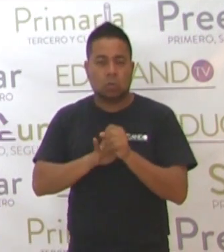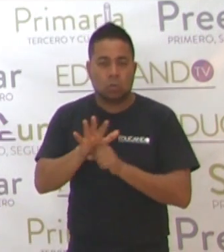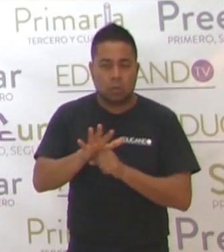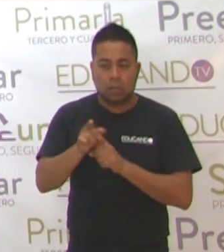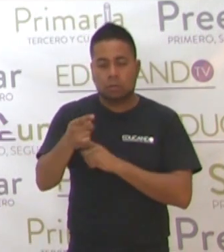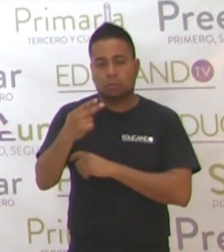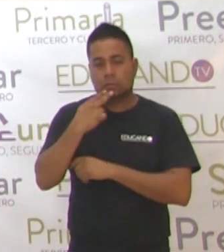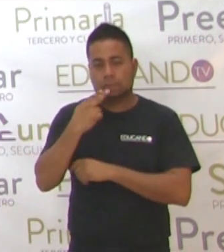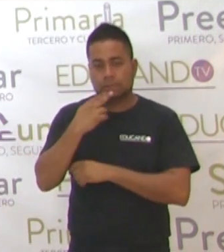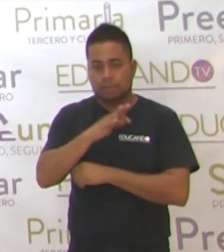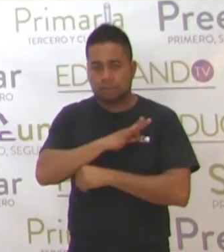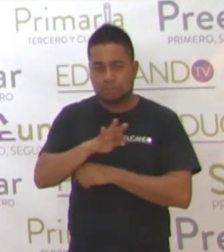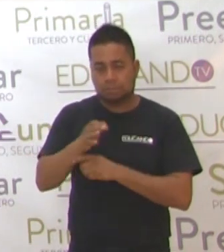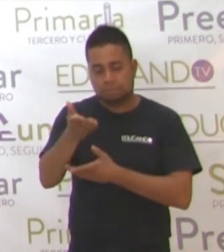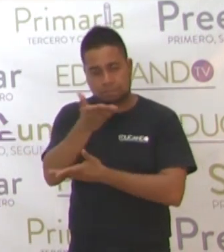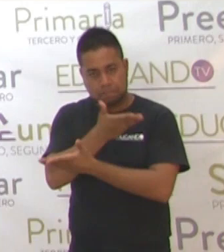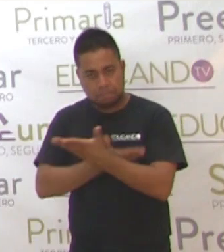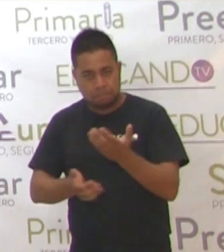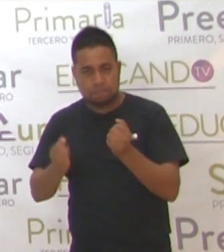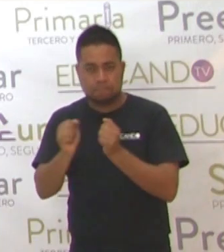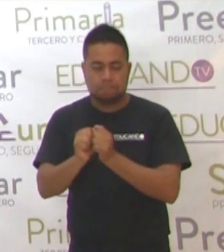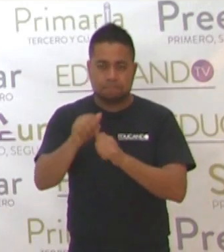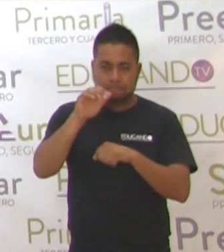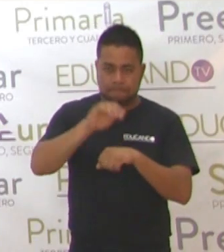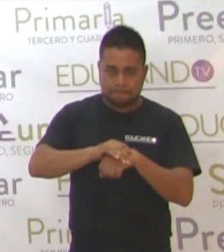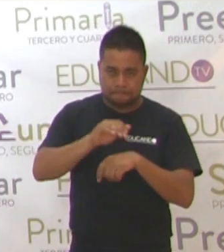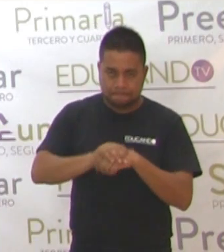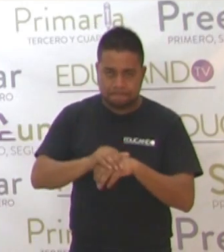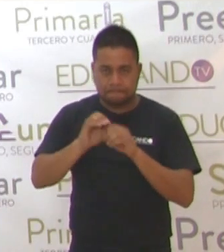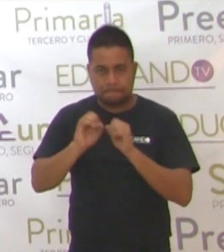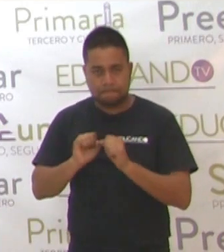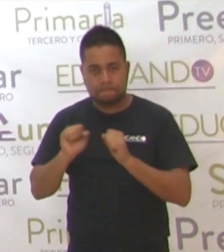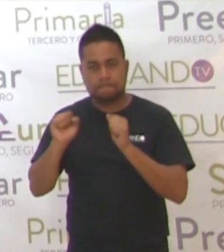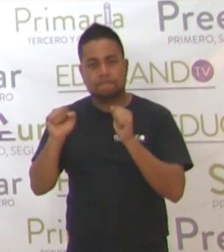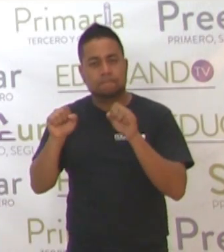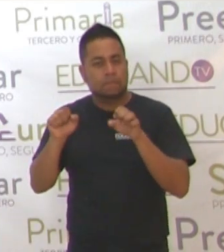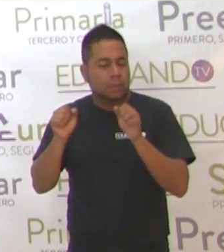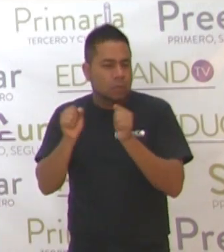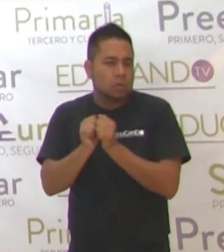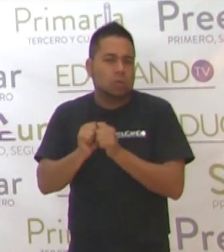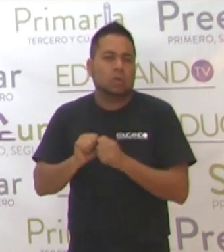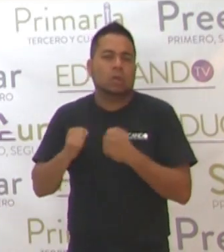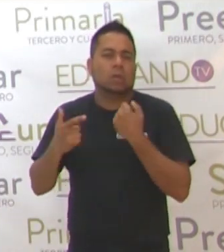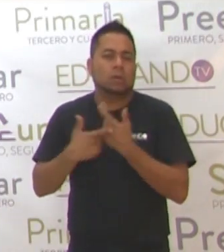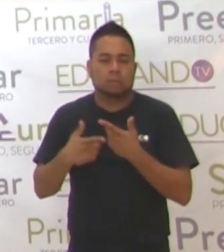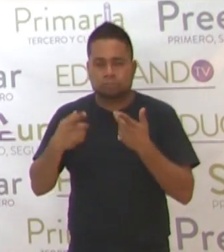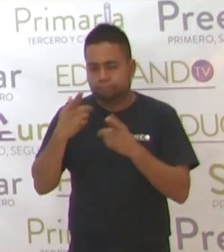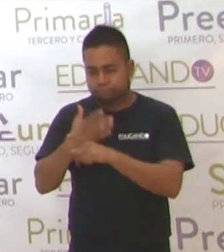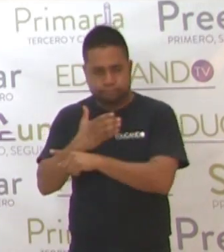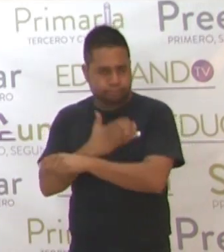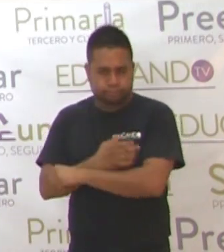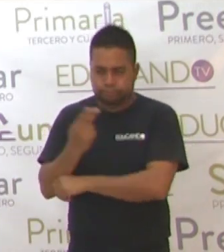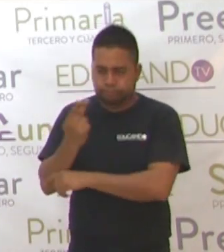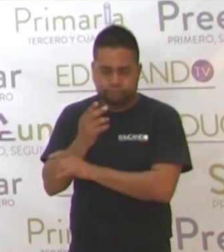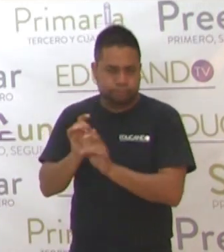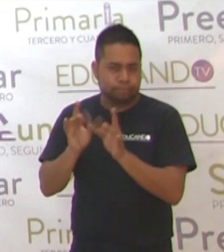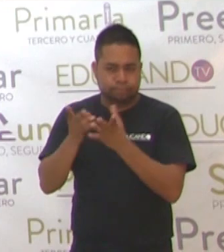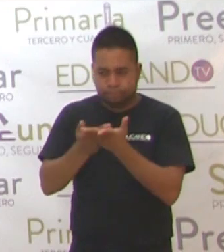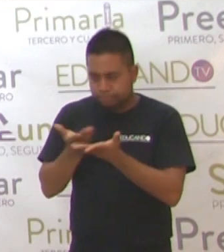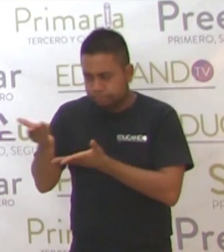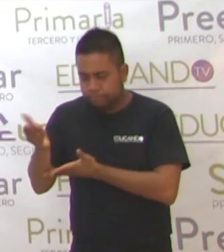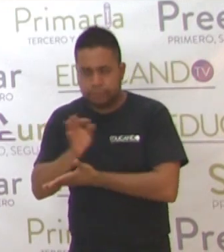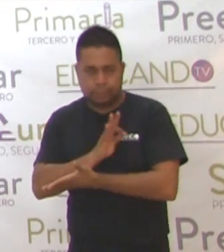estar utilizando compartiéndola con tus amigos o un compañero que así lo necesita muy bien vamos a